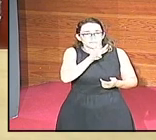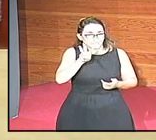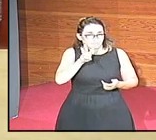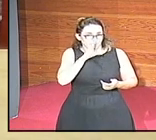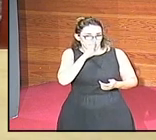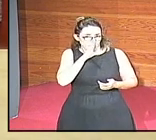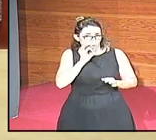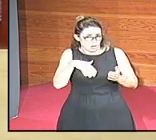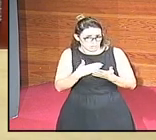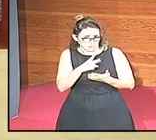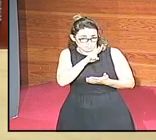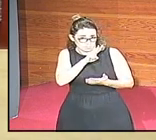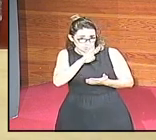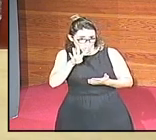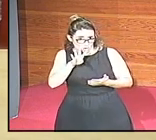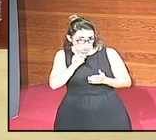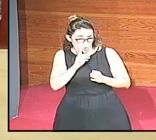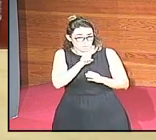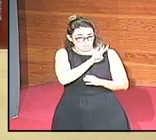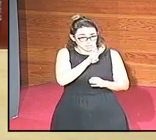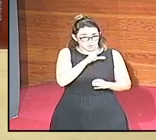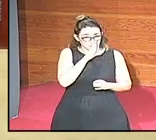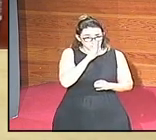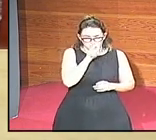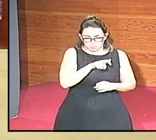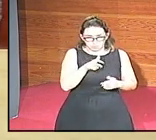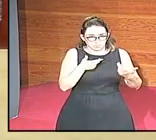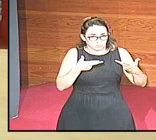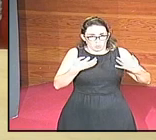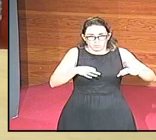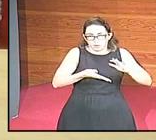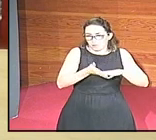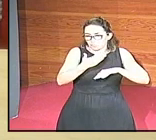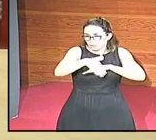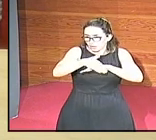24 por la noche, no, el día 23 por la noche la gente estaba de cena, tomando copas, o sea...